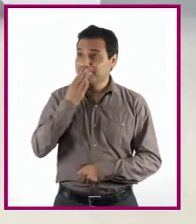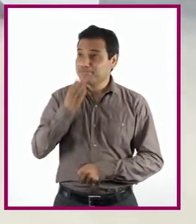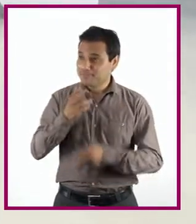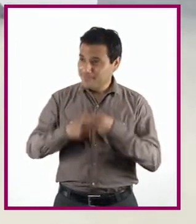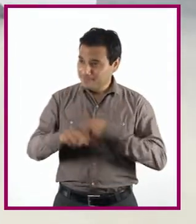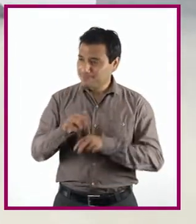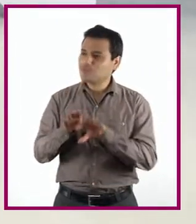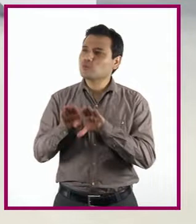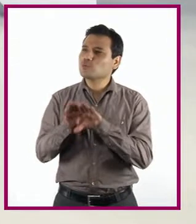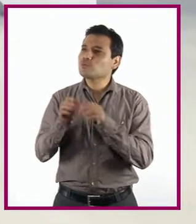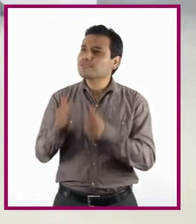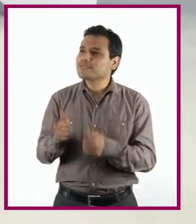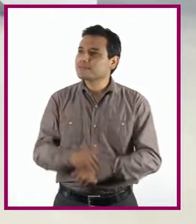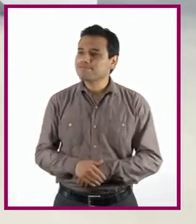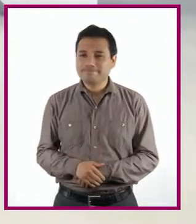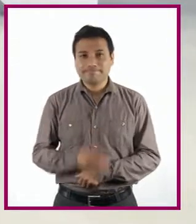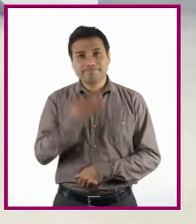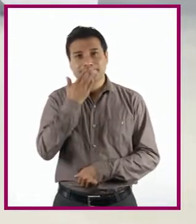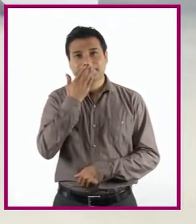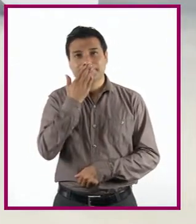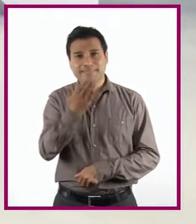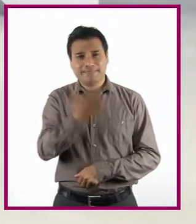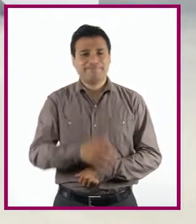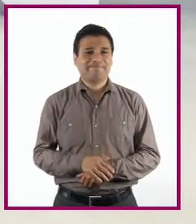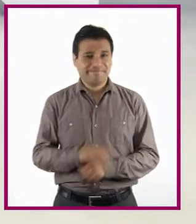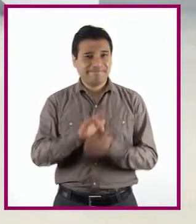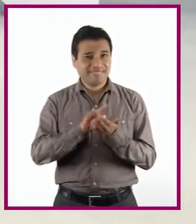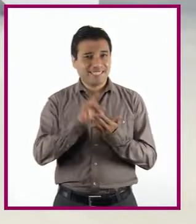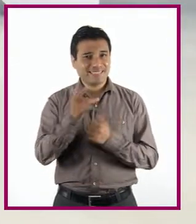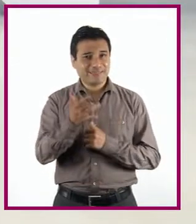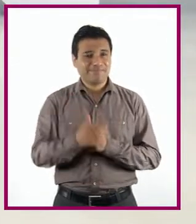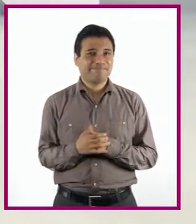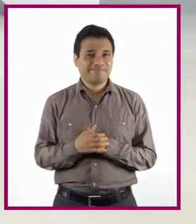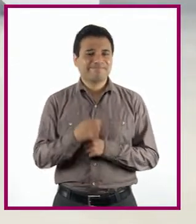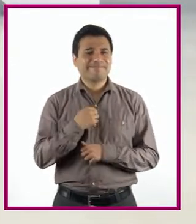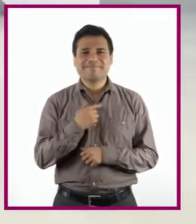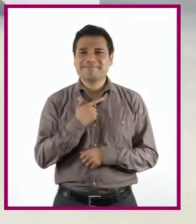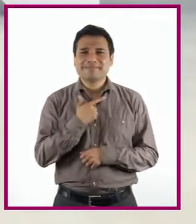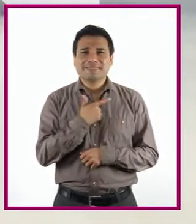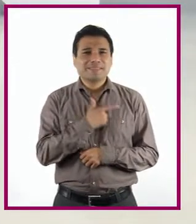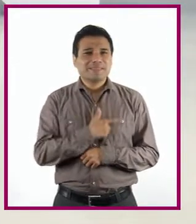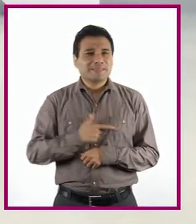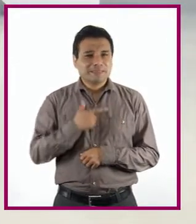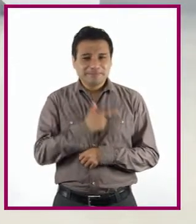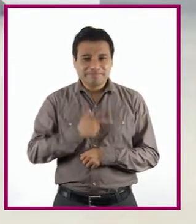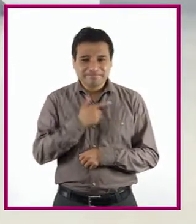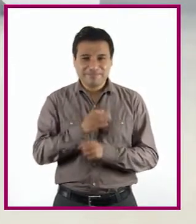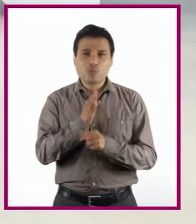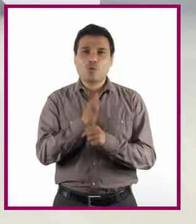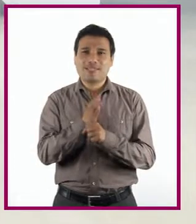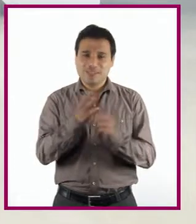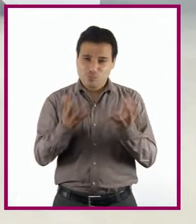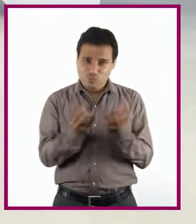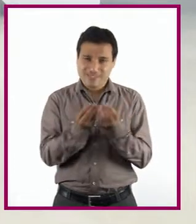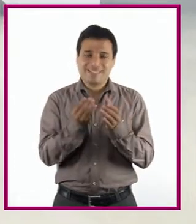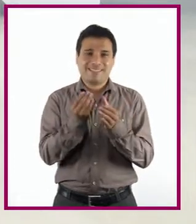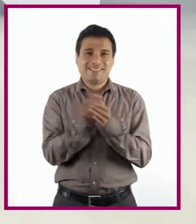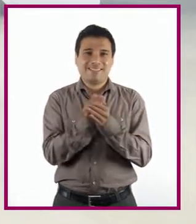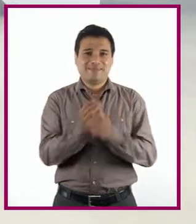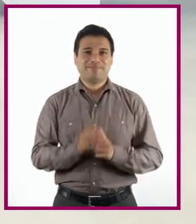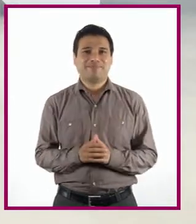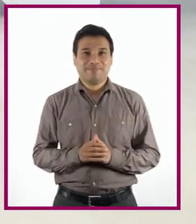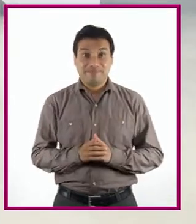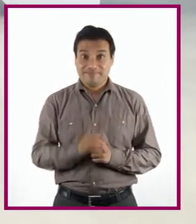Bienvenida, ¿cómo estás, Nadia? Muy bien, maestra, gracias. Es un placer estar con todas y todos ustedes en esta sesión,